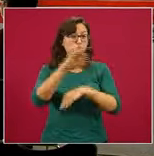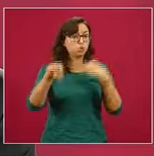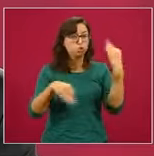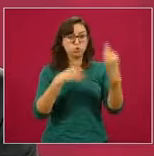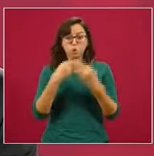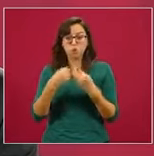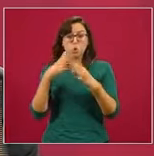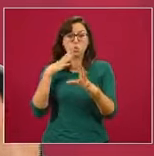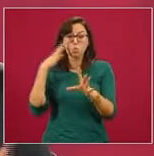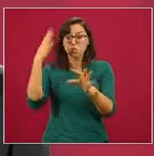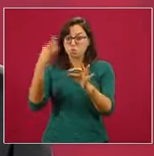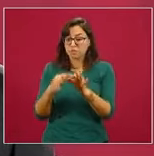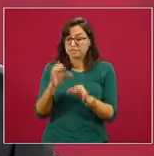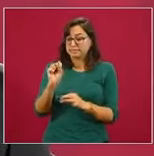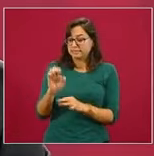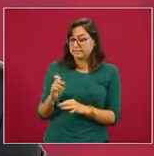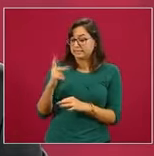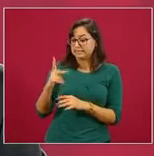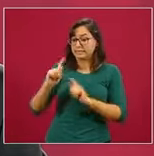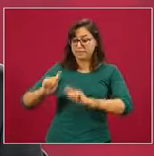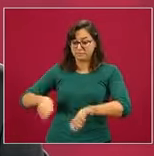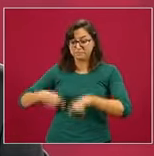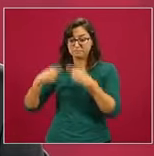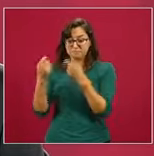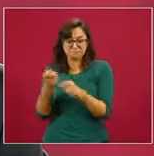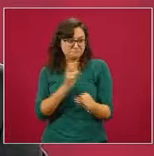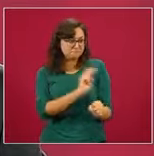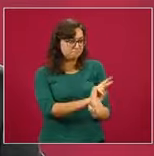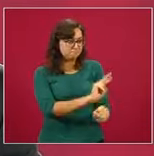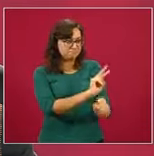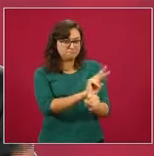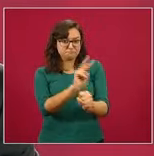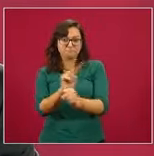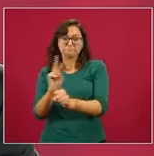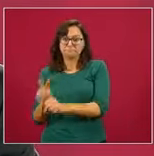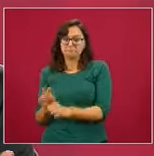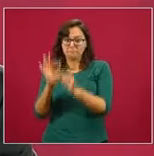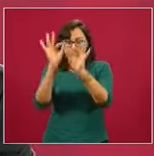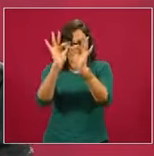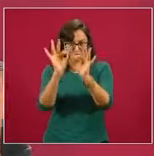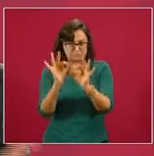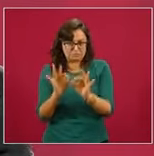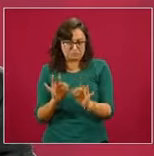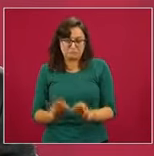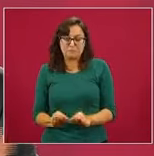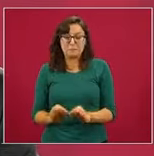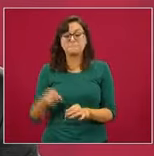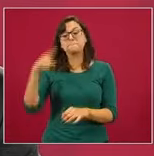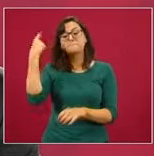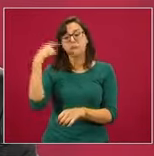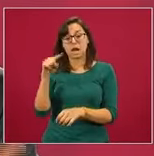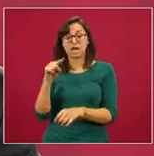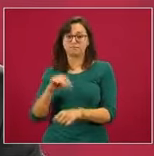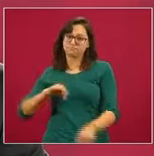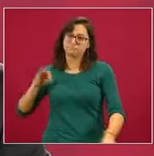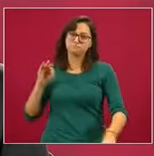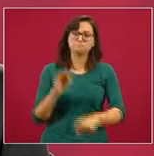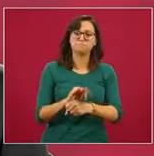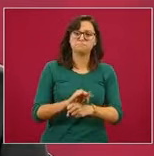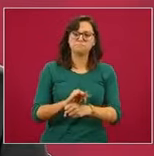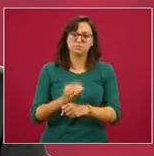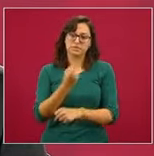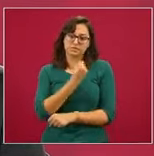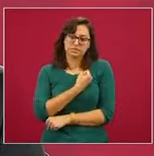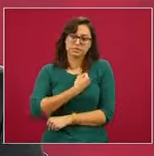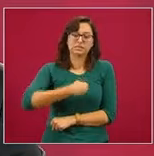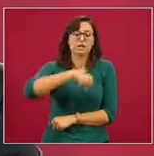las responsabilidades que le corresponden a la Secretaría de Educación Pública se cumplen en favor de la salud y la protección de la